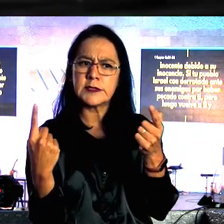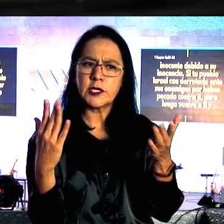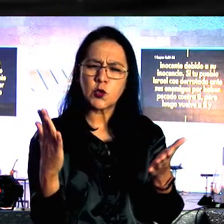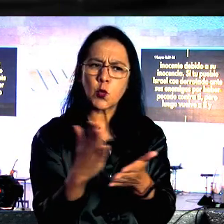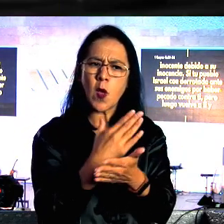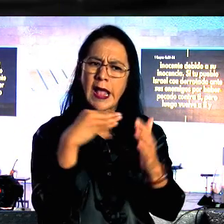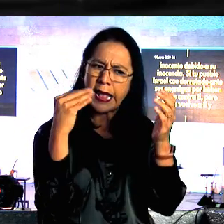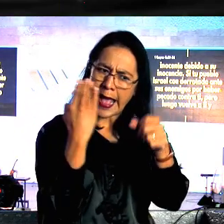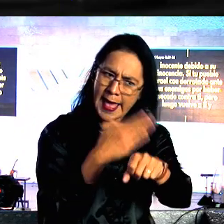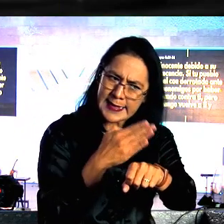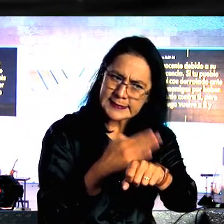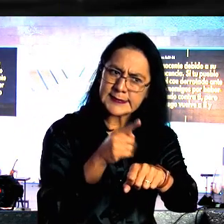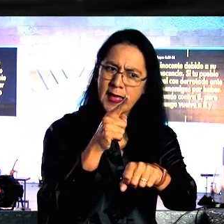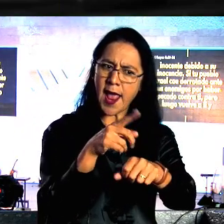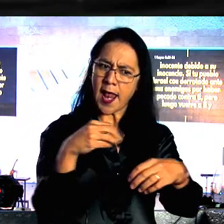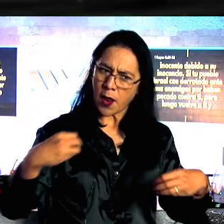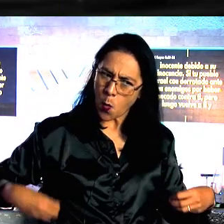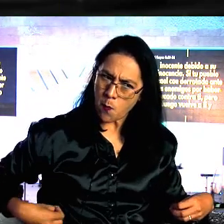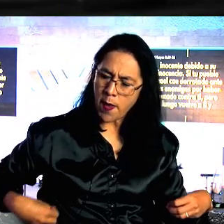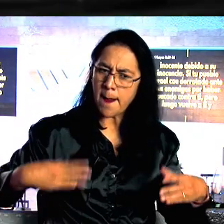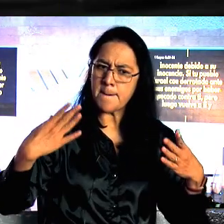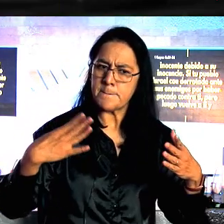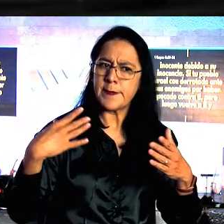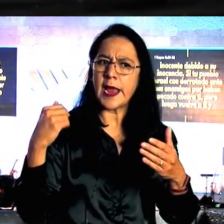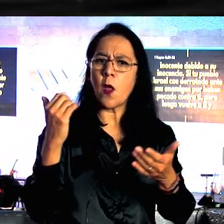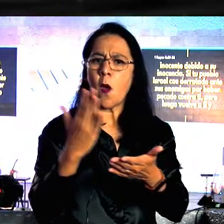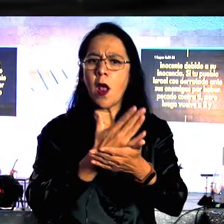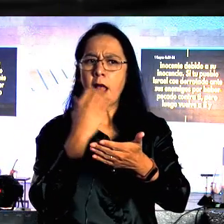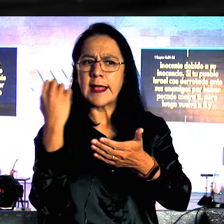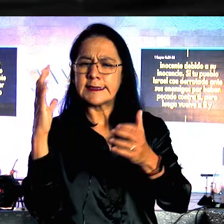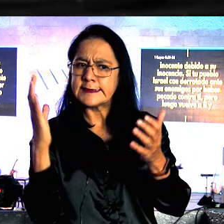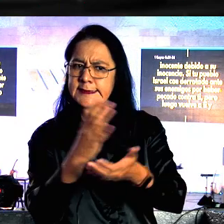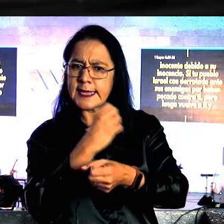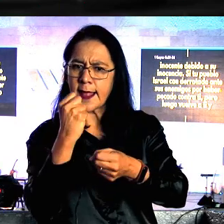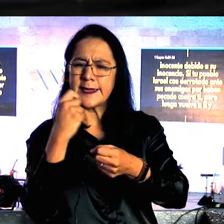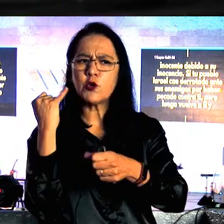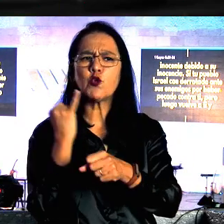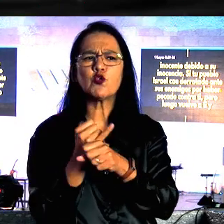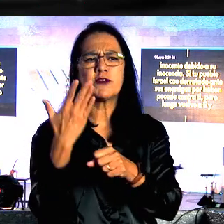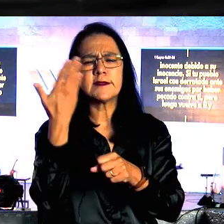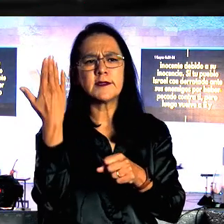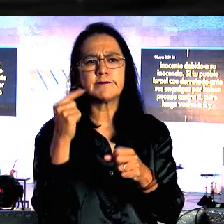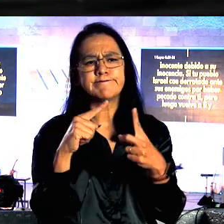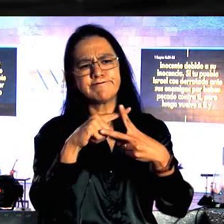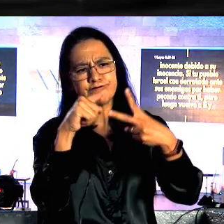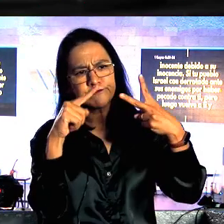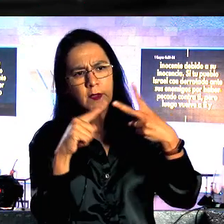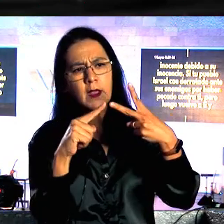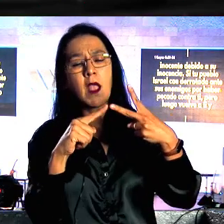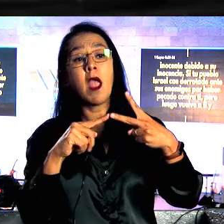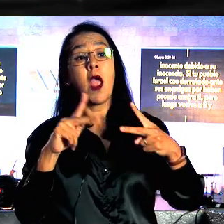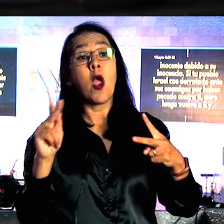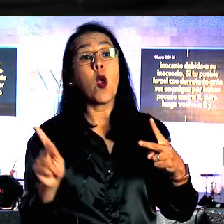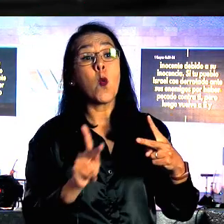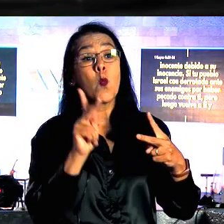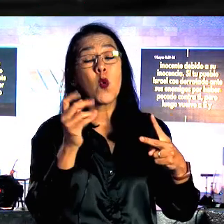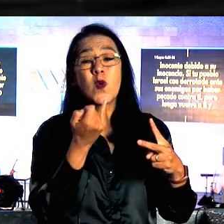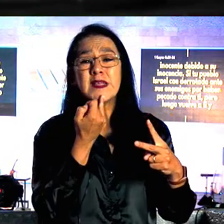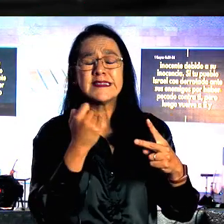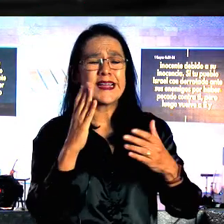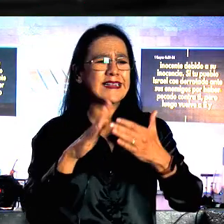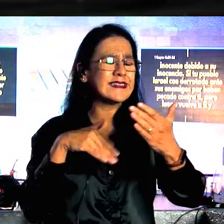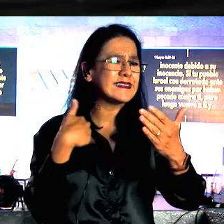debido a su inocencia si tu pueblo Israel cae derrotado ante sus enemigos por haber pecado contra ti